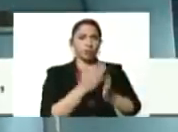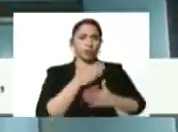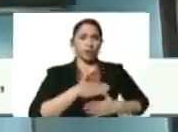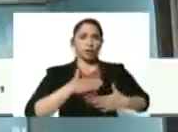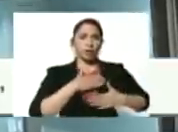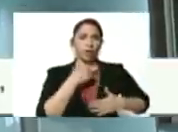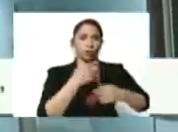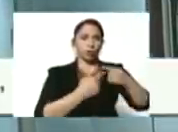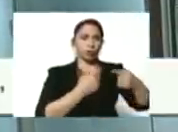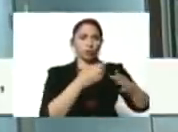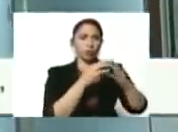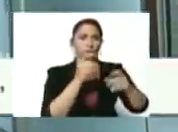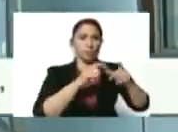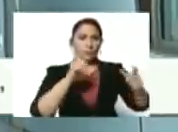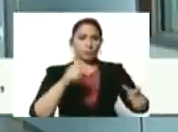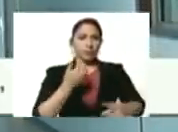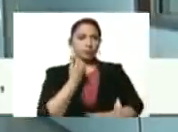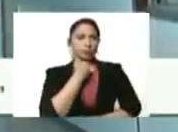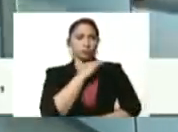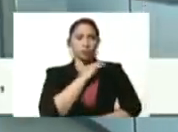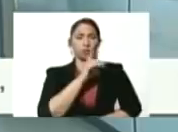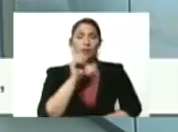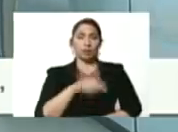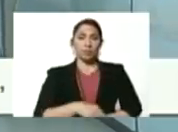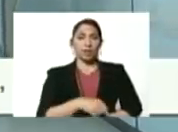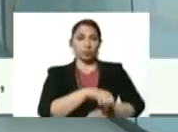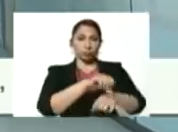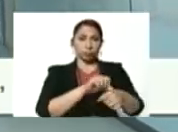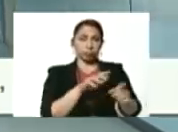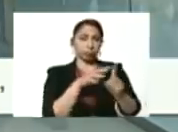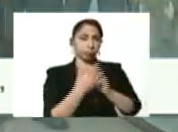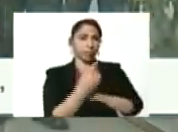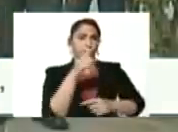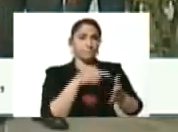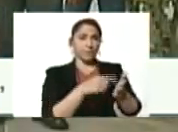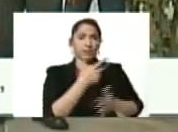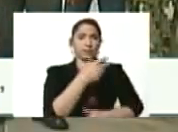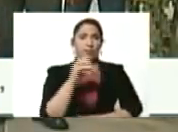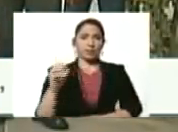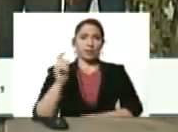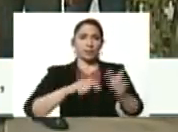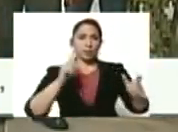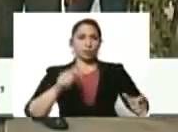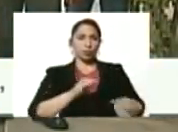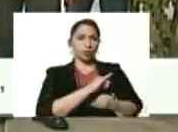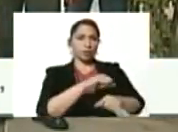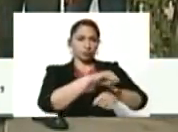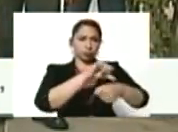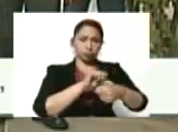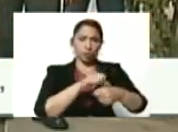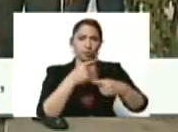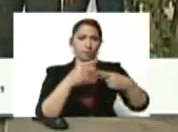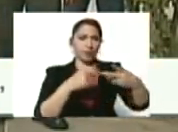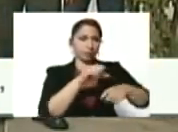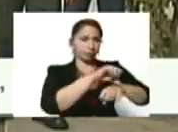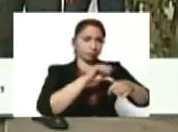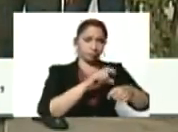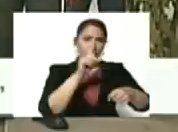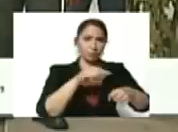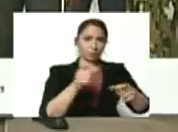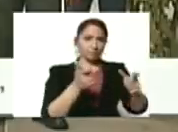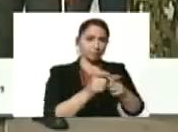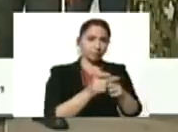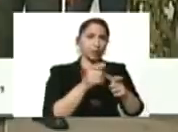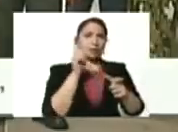todos nuestros pacientes. El año pasado se operaron alrededor de 1.300 personas en diferentes intervenciones de mediana